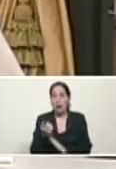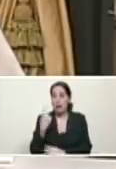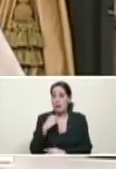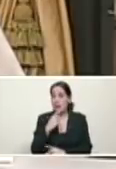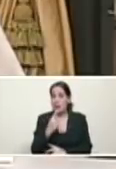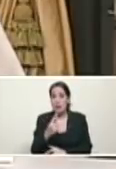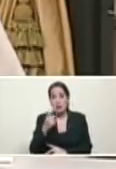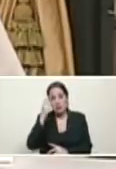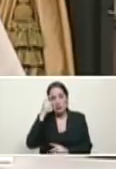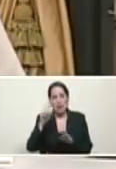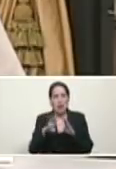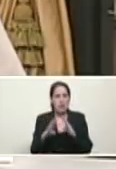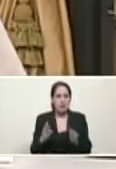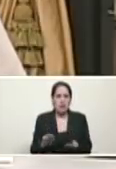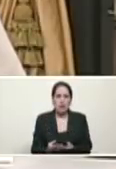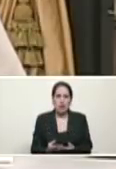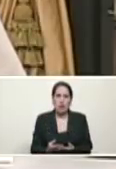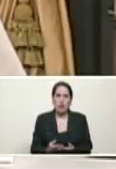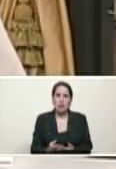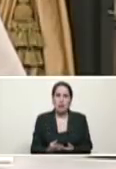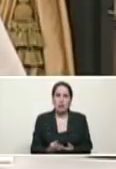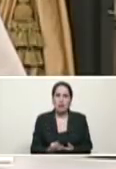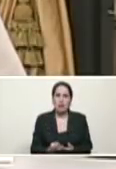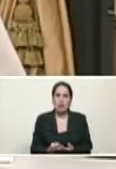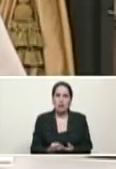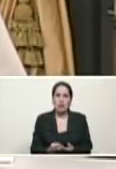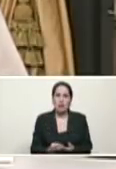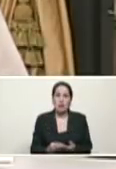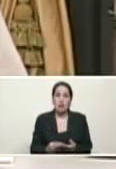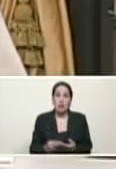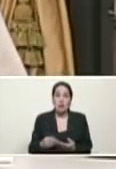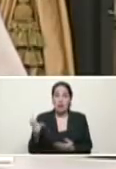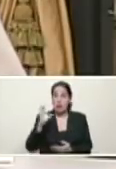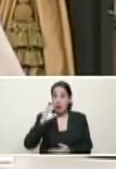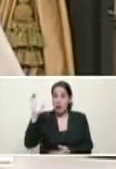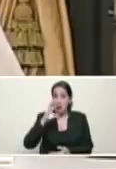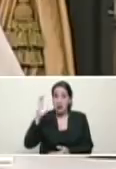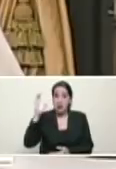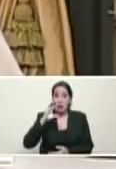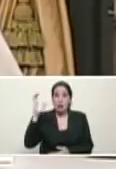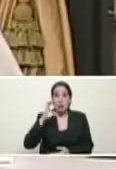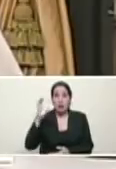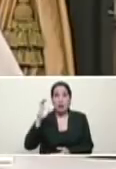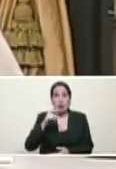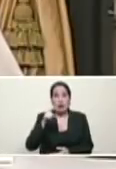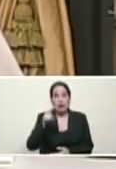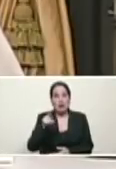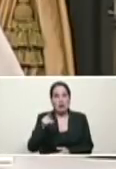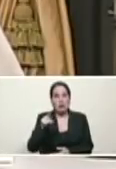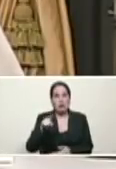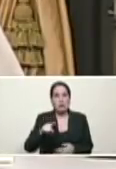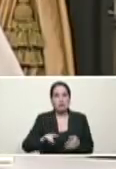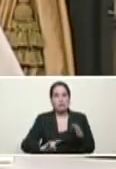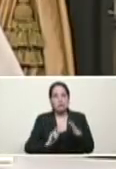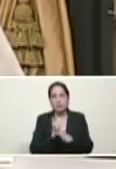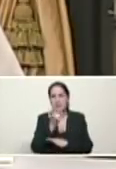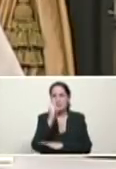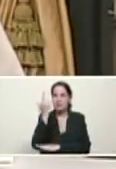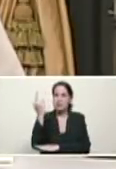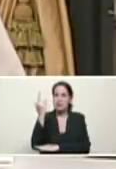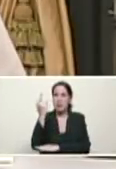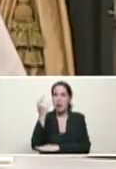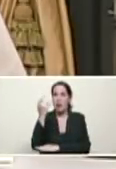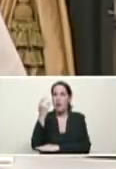Día de la Tierra, vamos a llenar Caracas. Cuando yo crecí, seguramente cuando tú creciste, estaba llena de